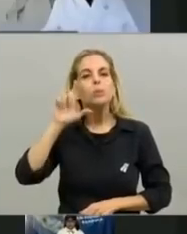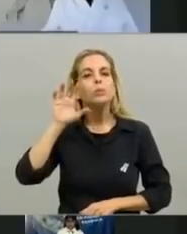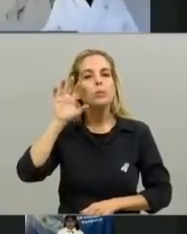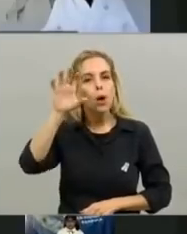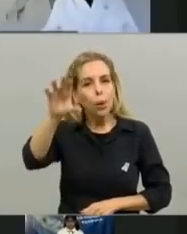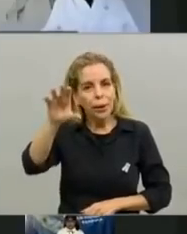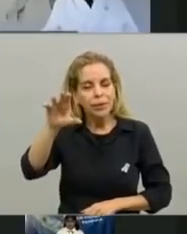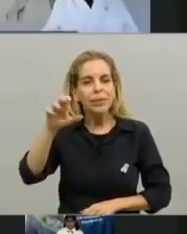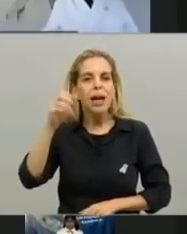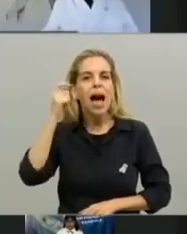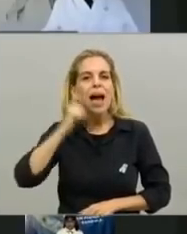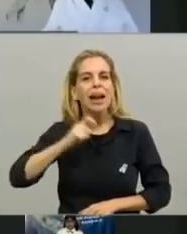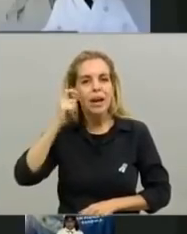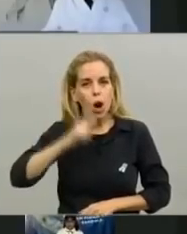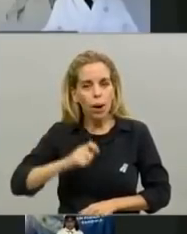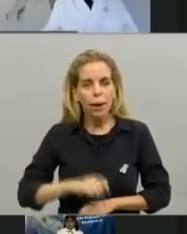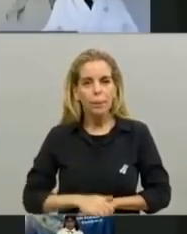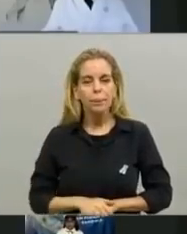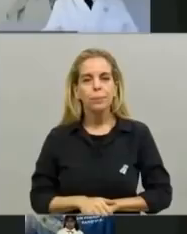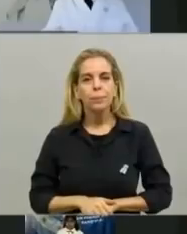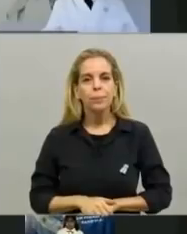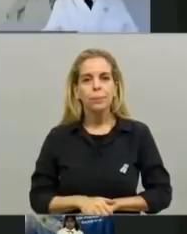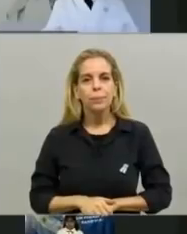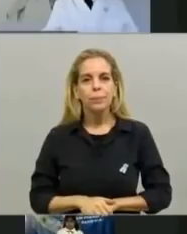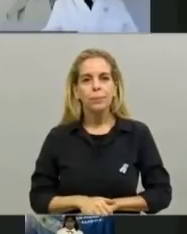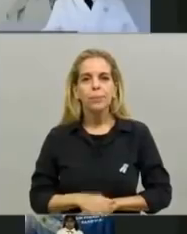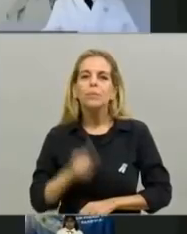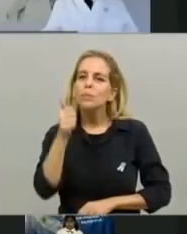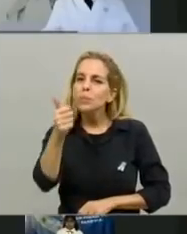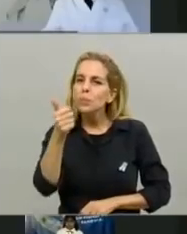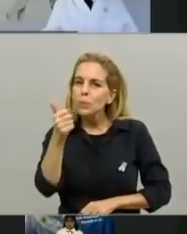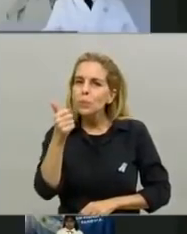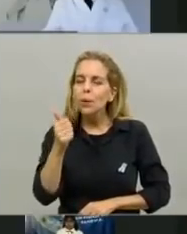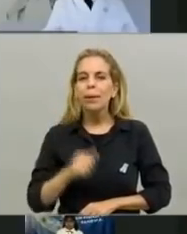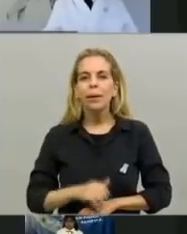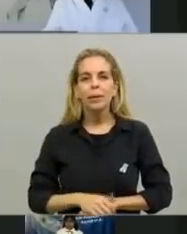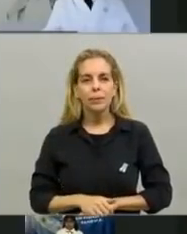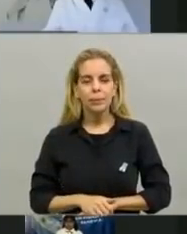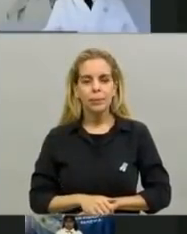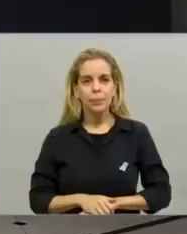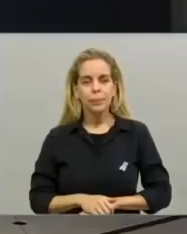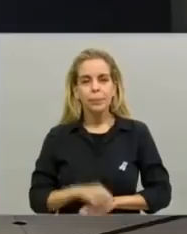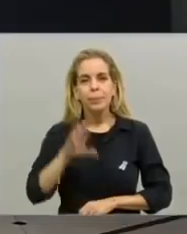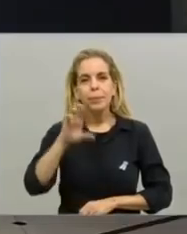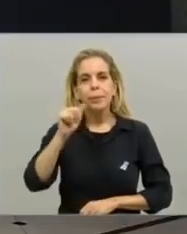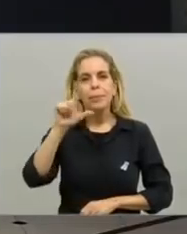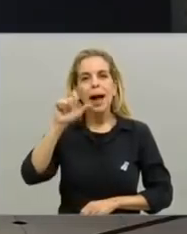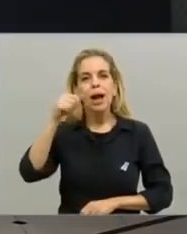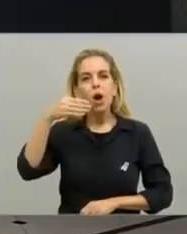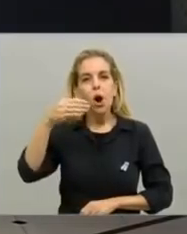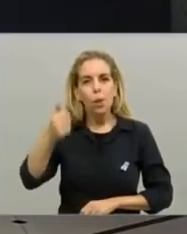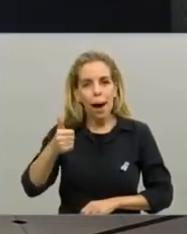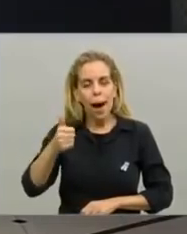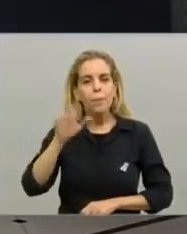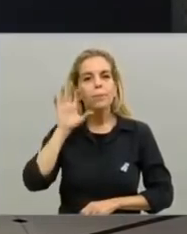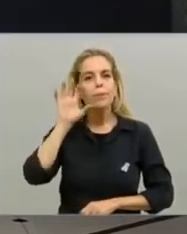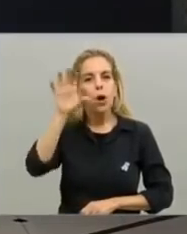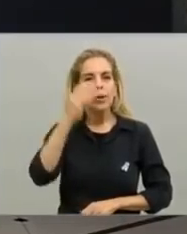Muy bien. Paloma Leguizamón de Santa